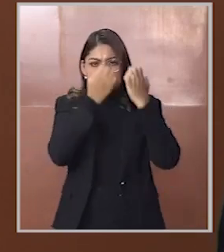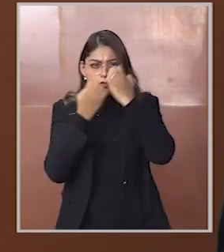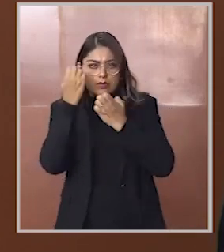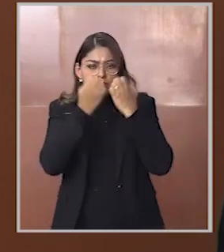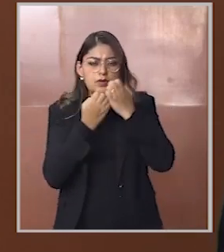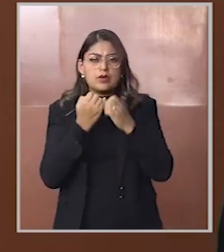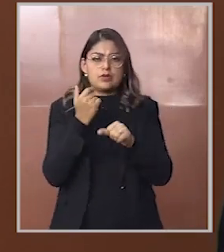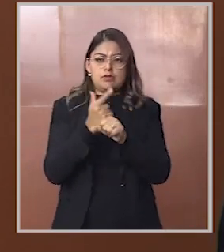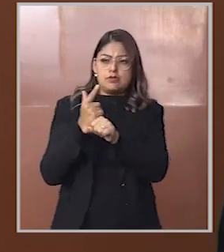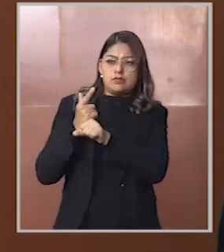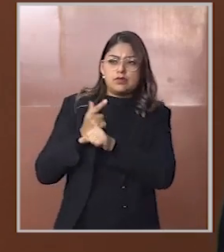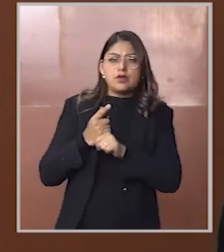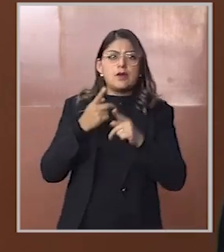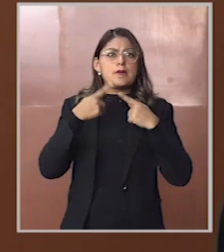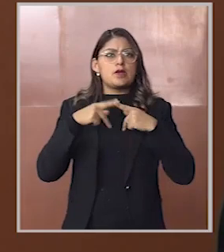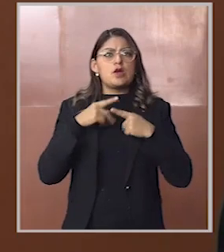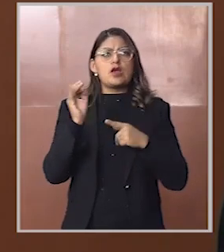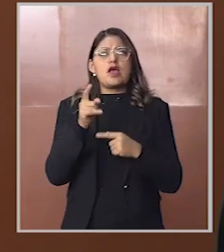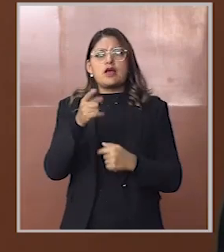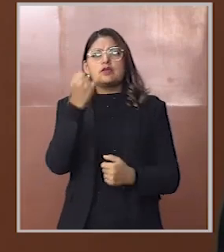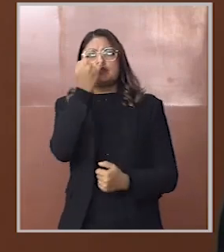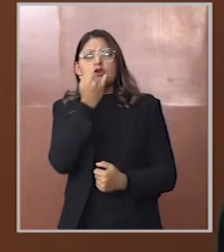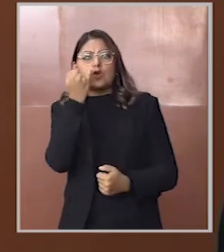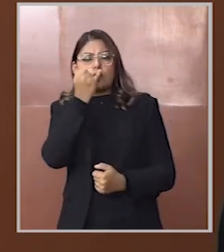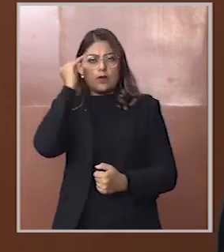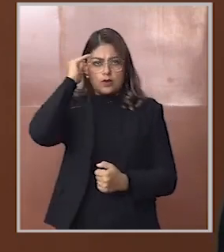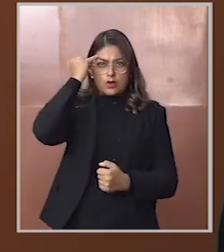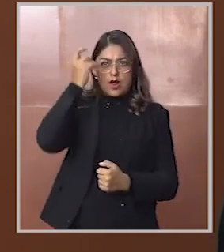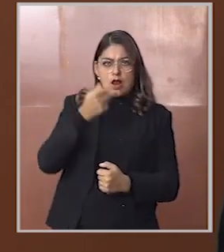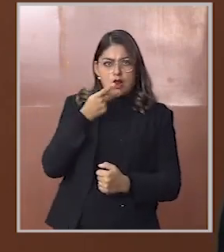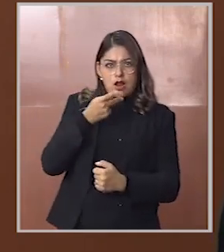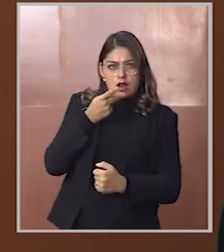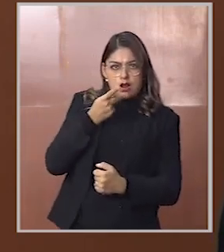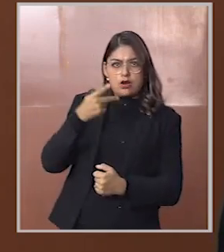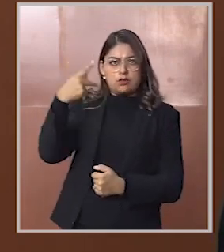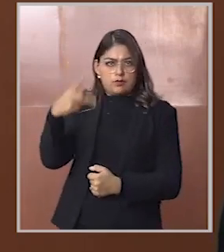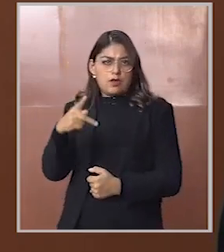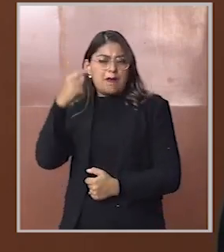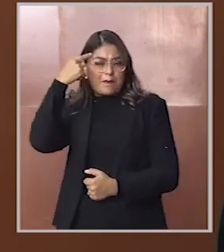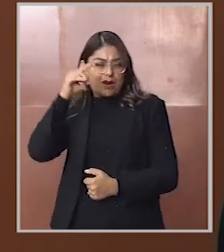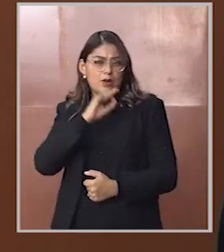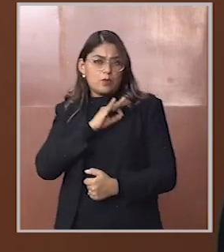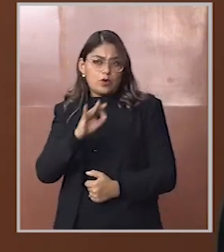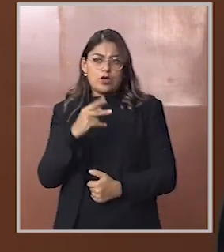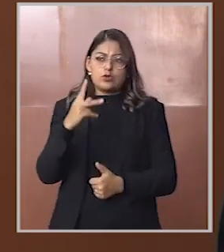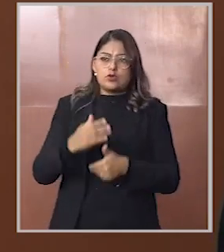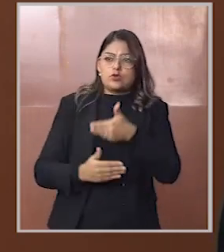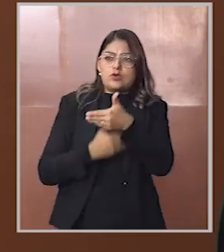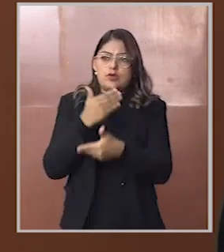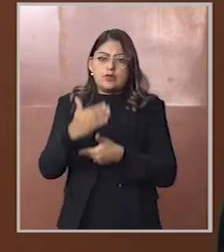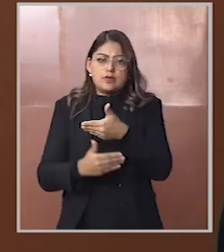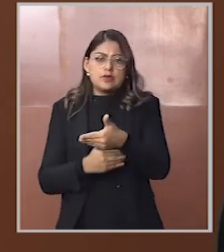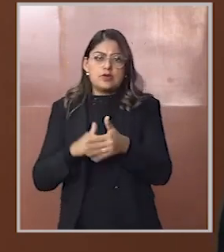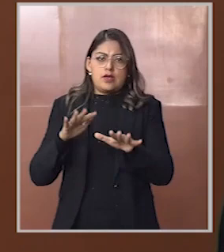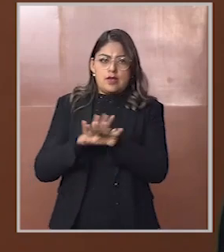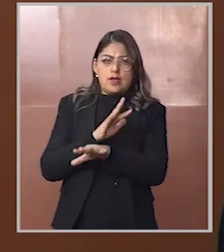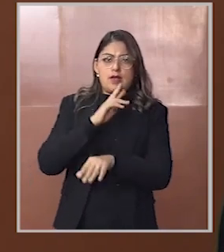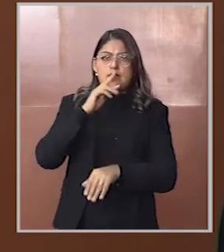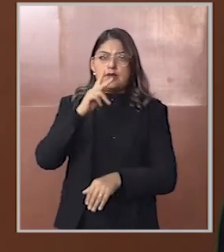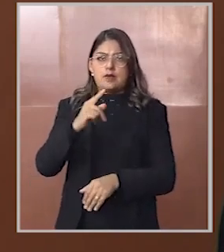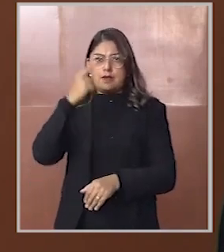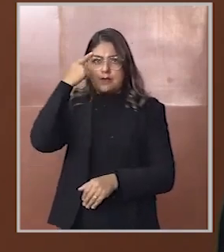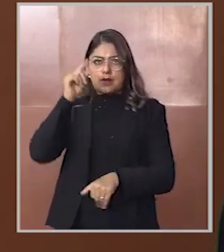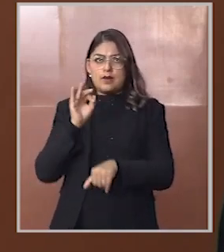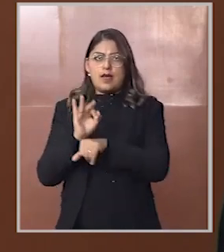certificar a la totalidad del personal hablante de alguna lengua indígena con la finalidad de mejorar los servicios que prestamos a las